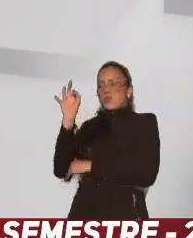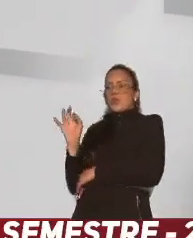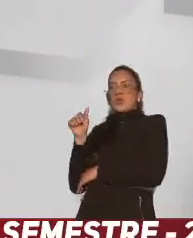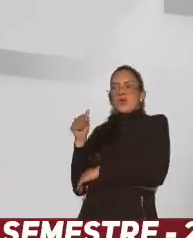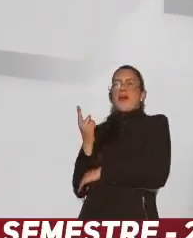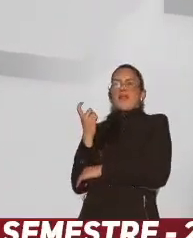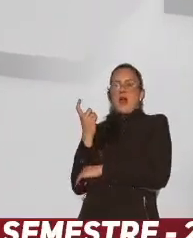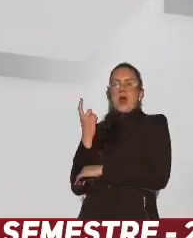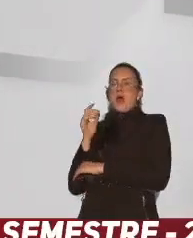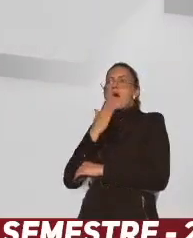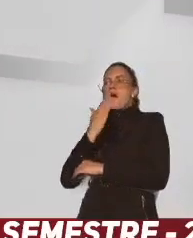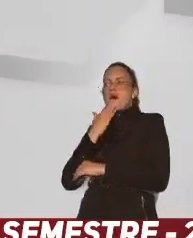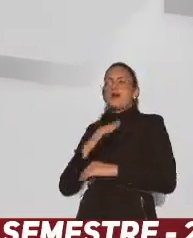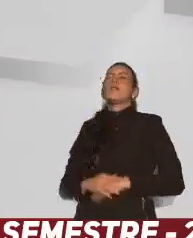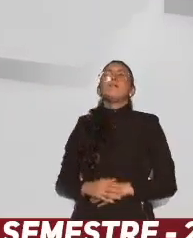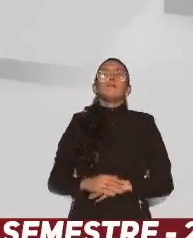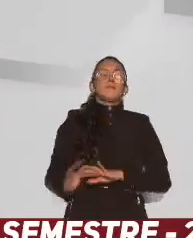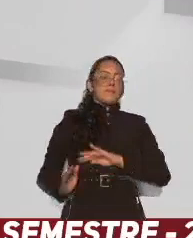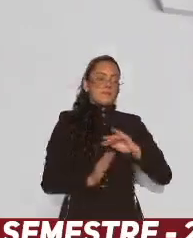Son las